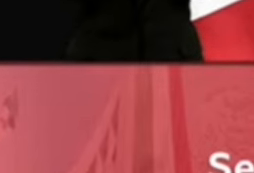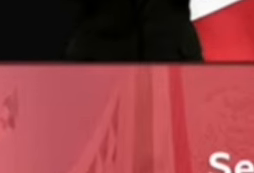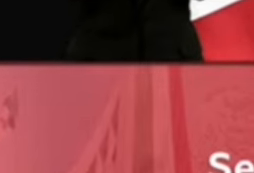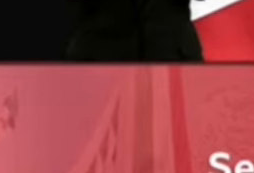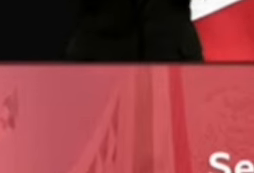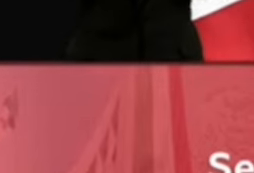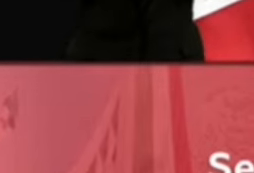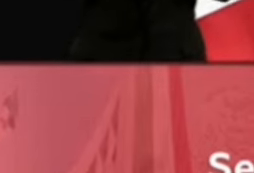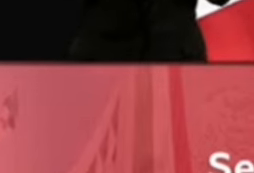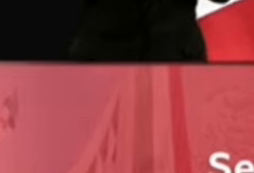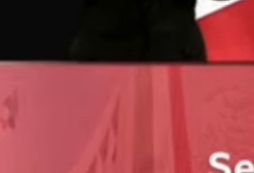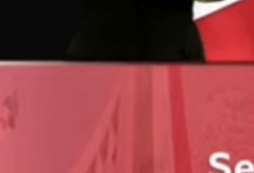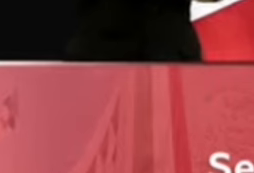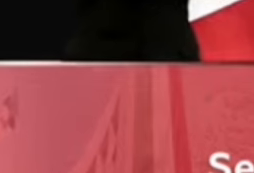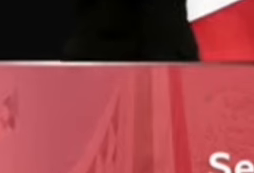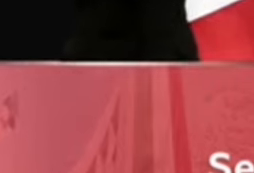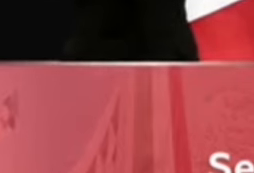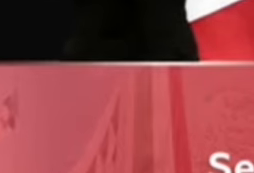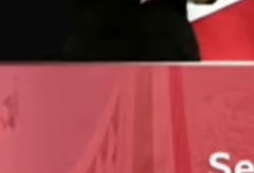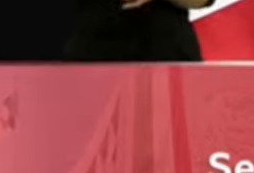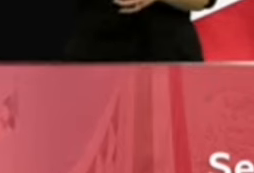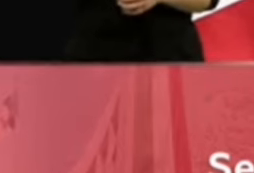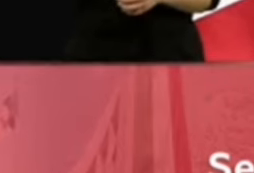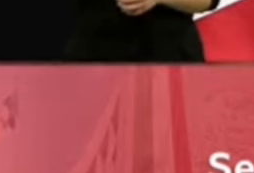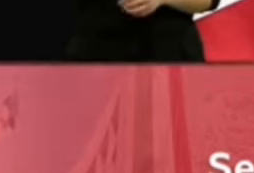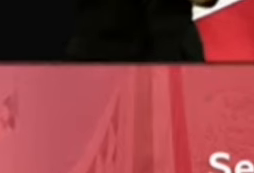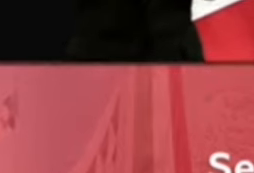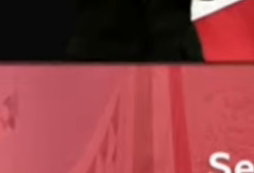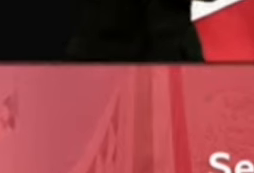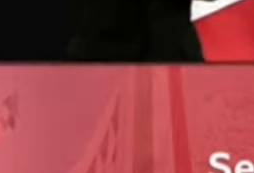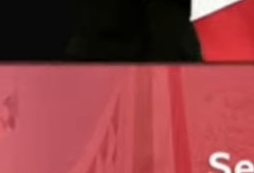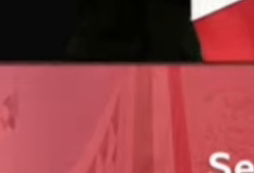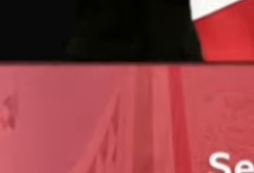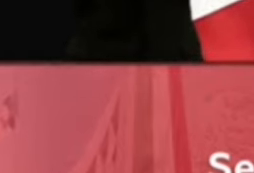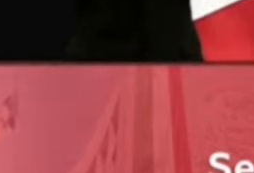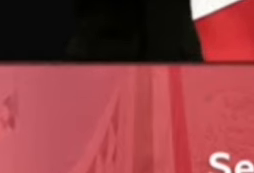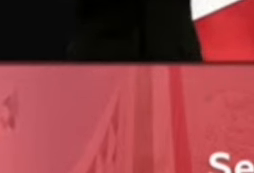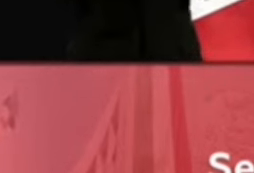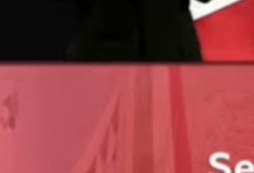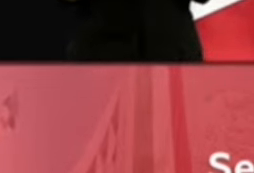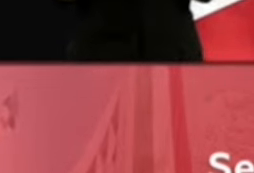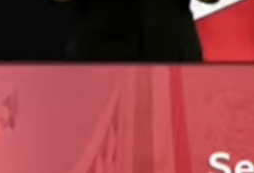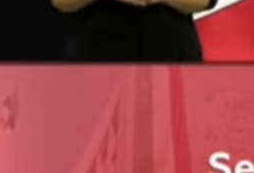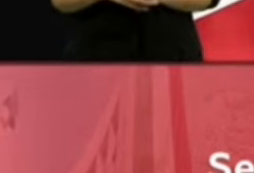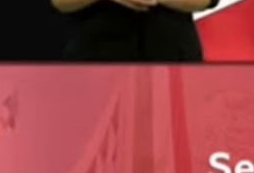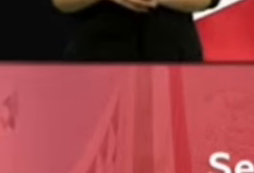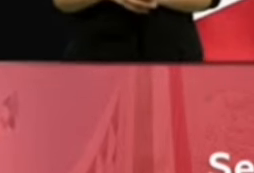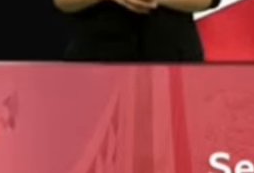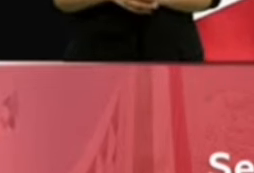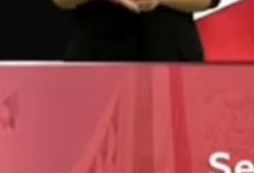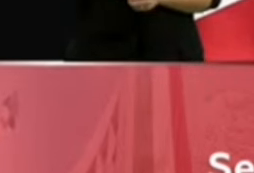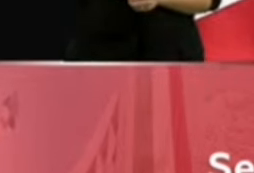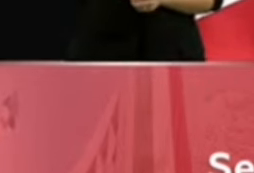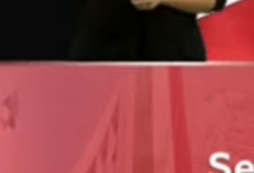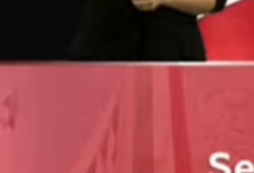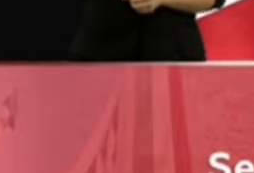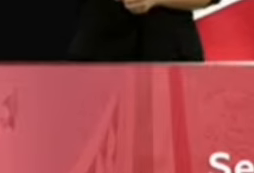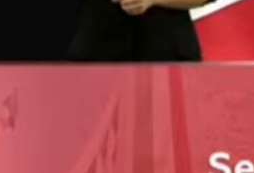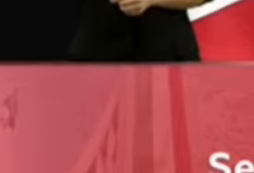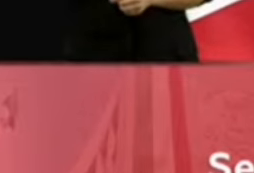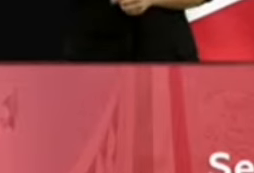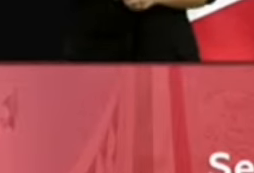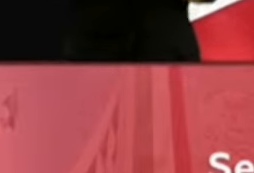discusión, en el pleno y en las acciones que realizan. No he escuchado a un solo senador de la